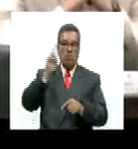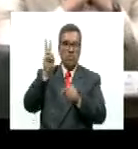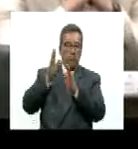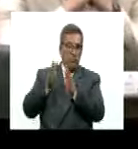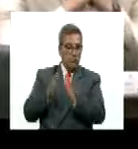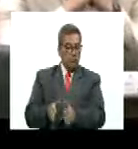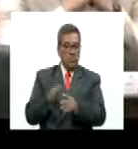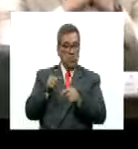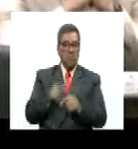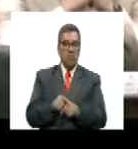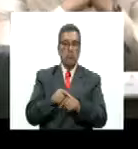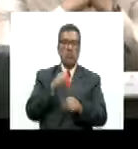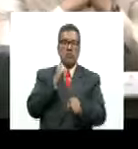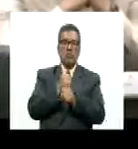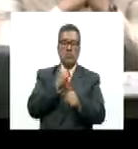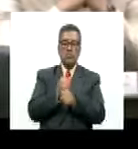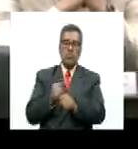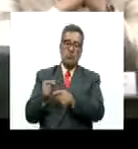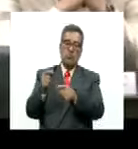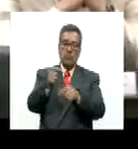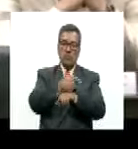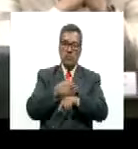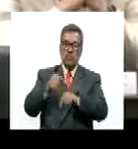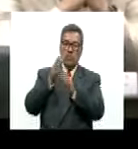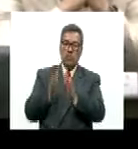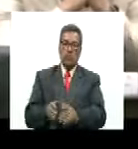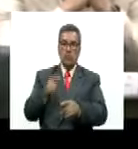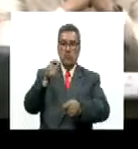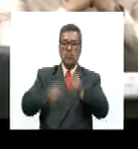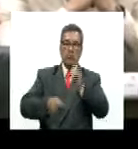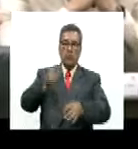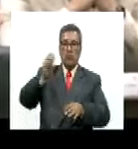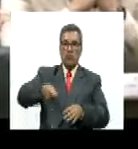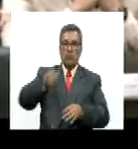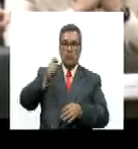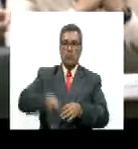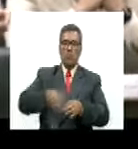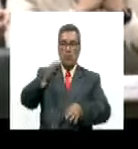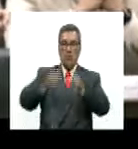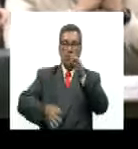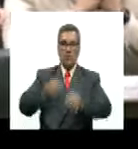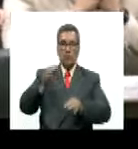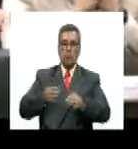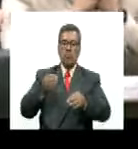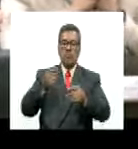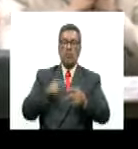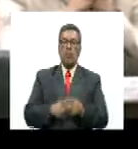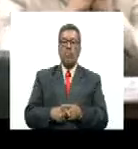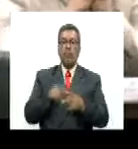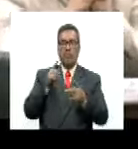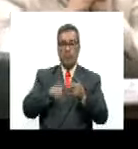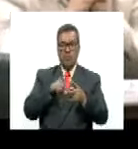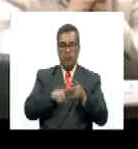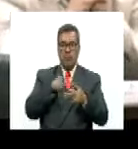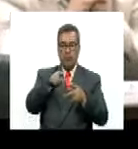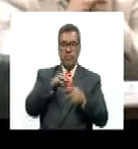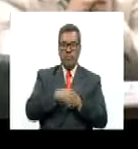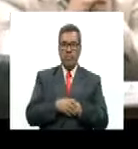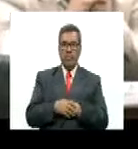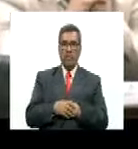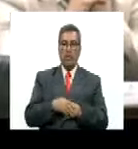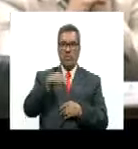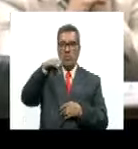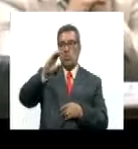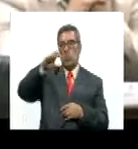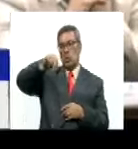este caso miembros del Tribunal Supremo de Justicia, miembros del